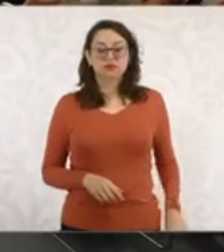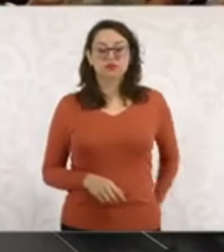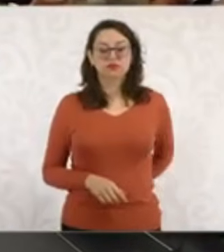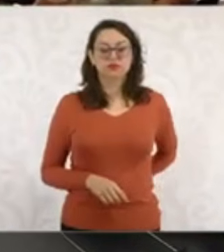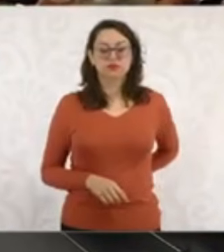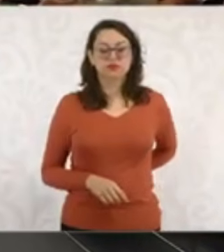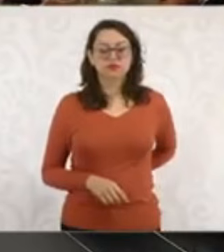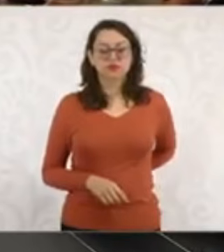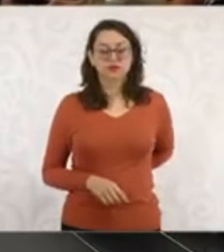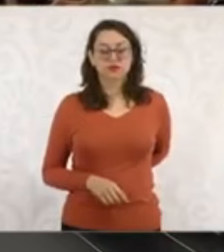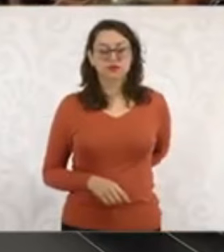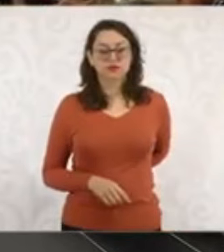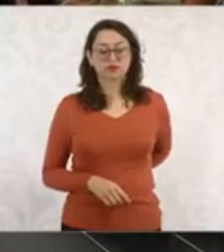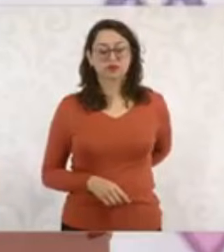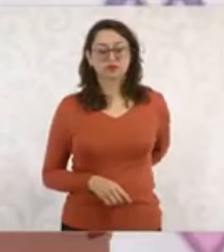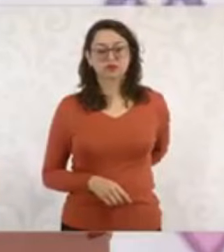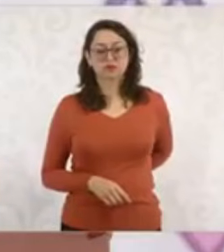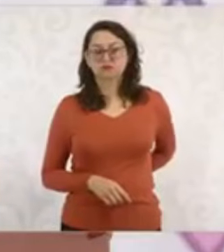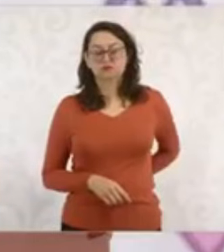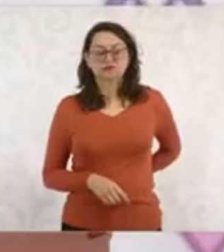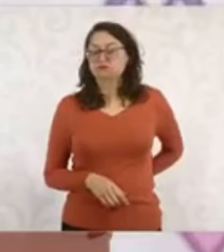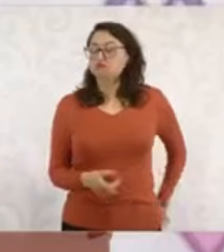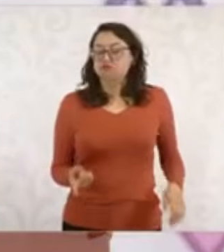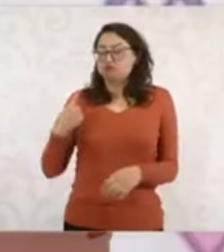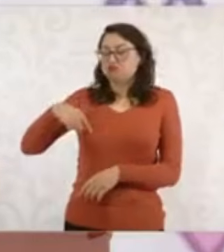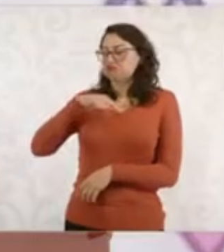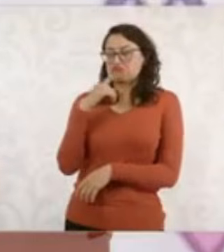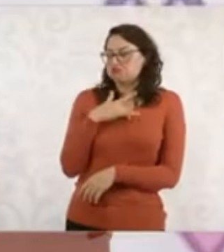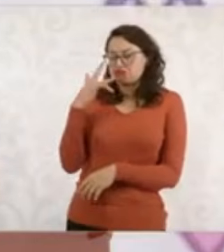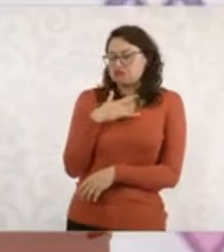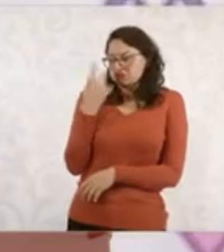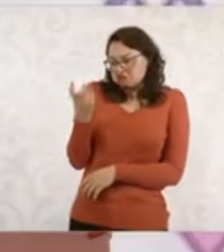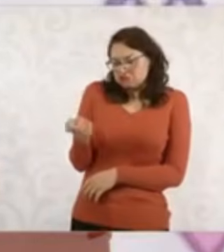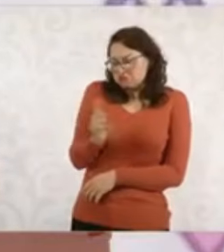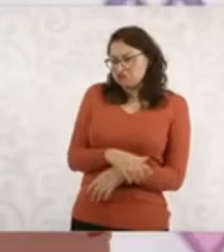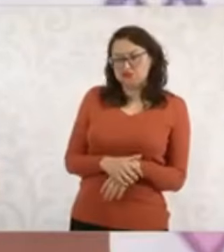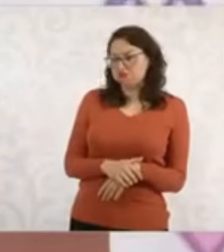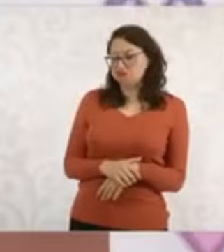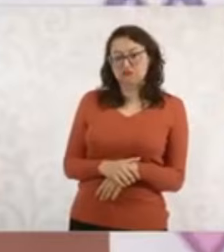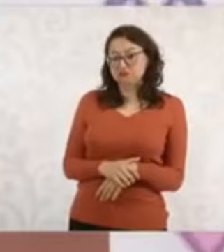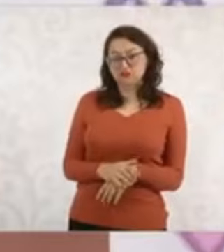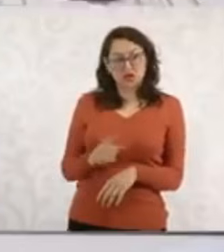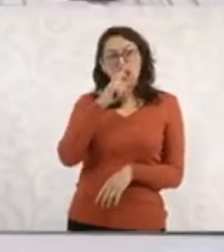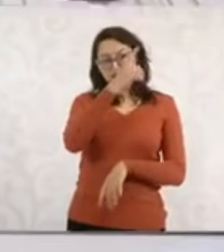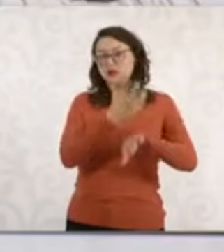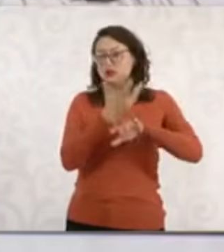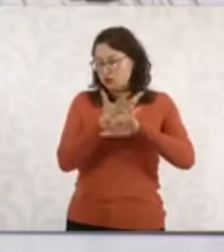hayan ocultado a las autoridades mexicanas? No consideramos que haya sido así, porque ellos tienen que